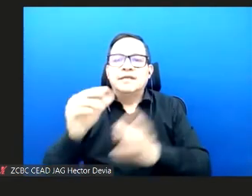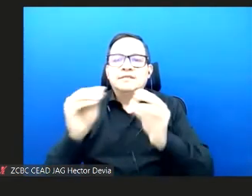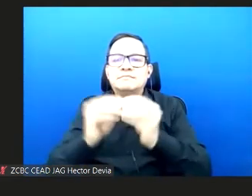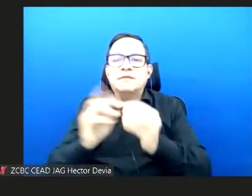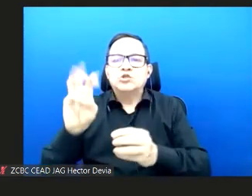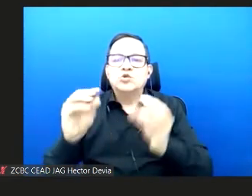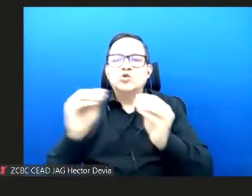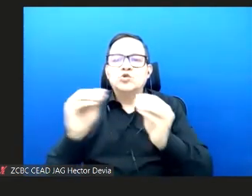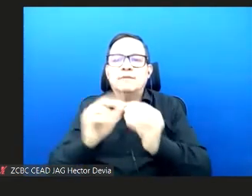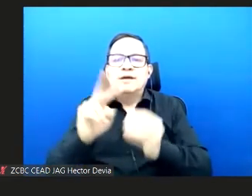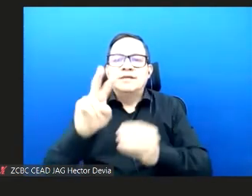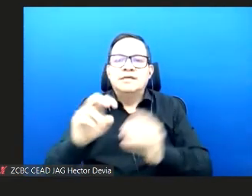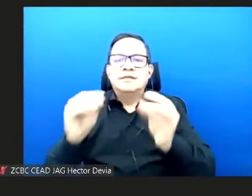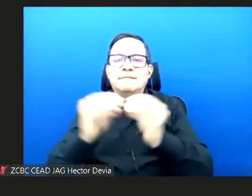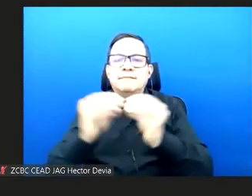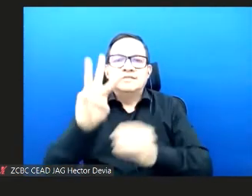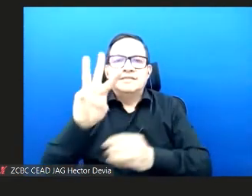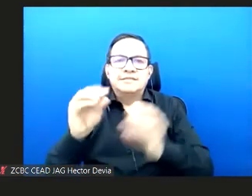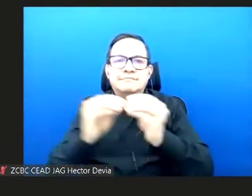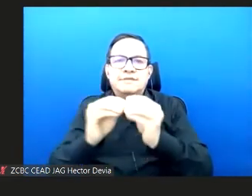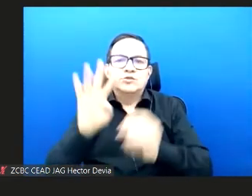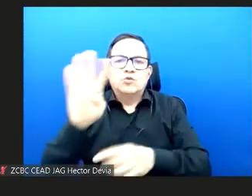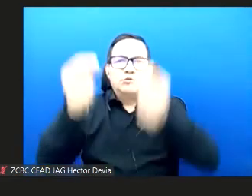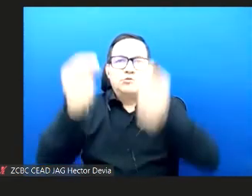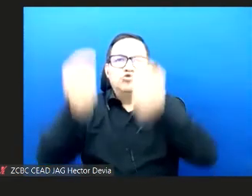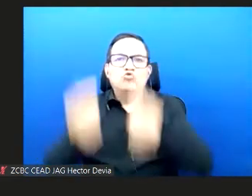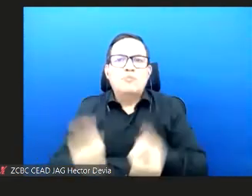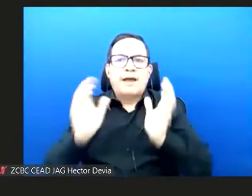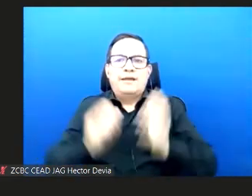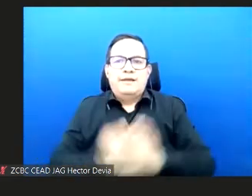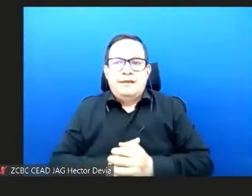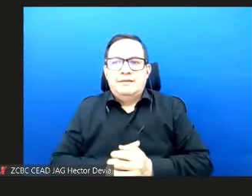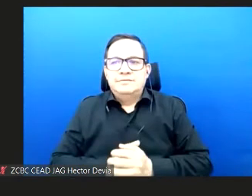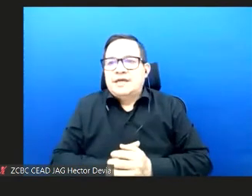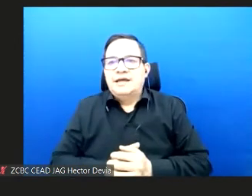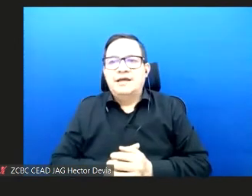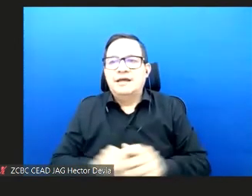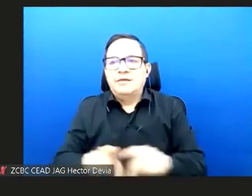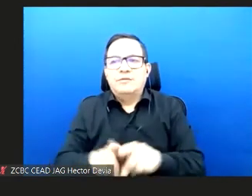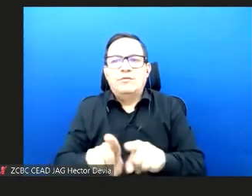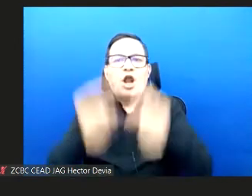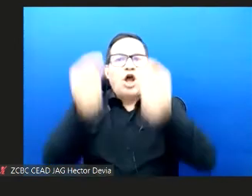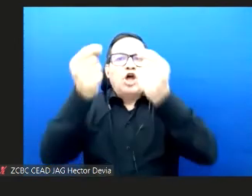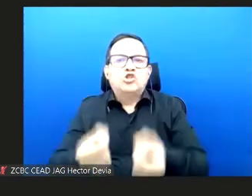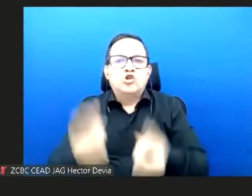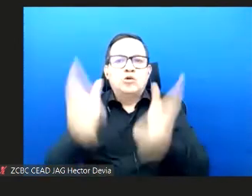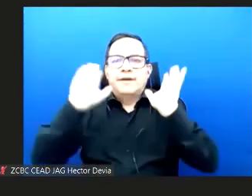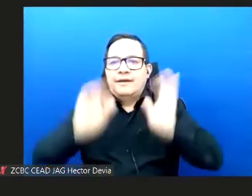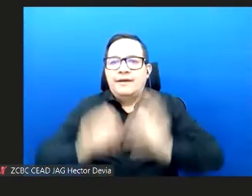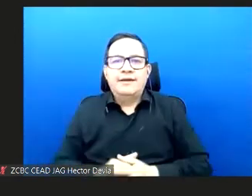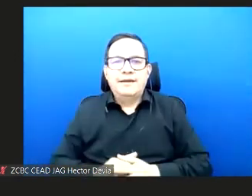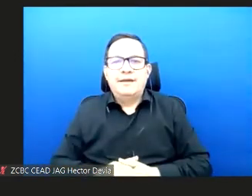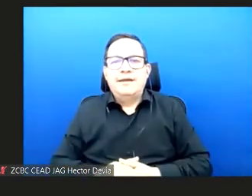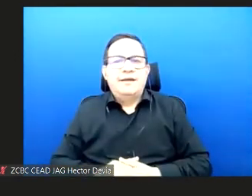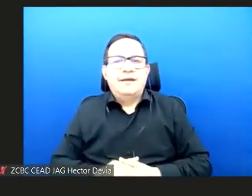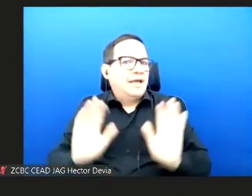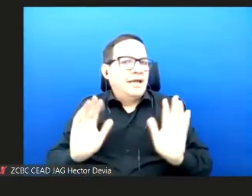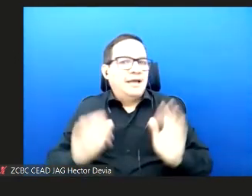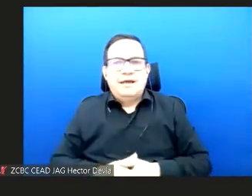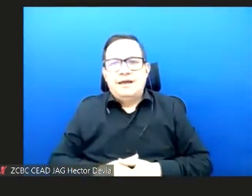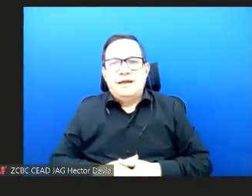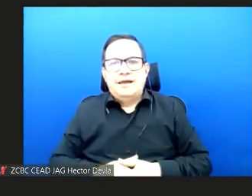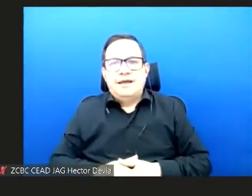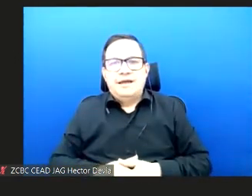3 más 4. ¿Listo? Esa sería la sumatoria de esta operación que nos están dando. ¿Y qué significa